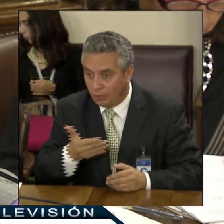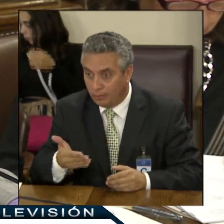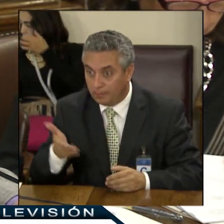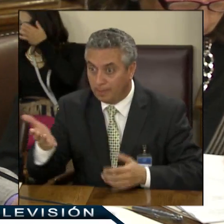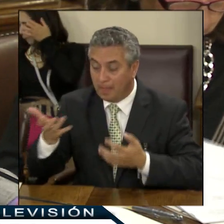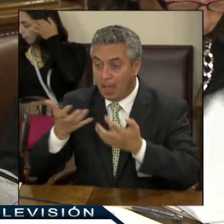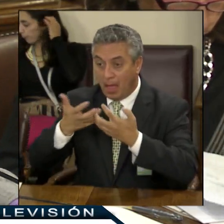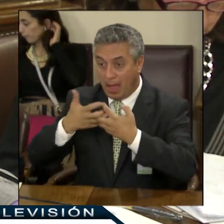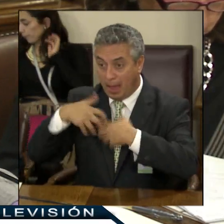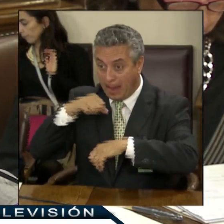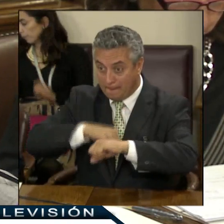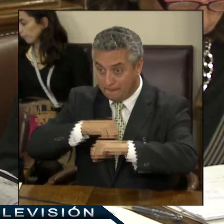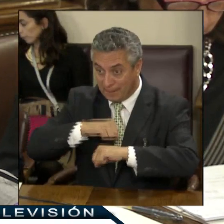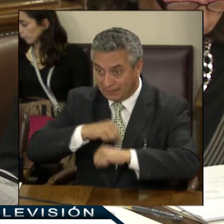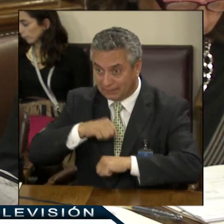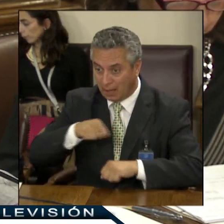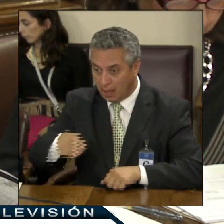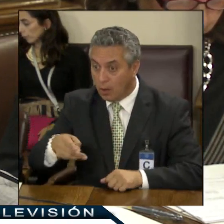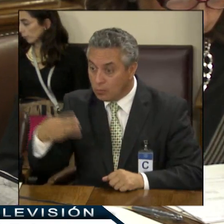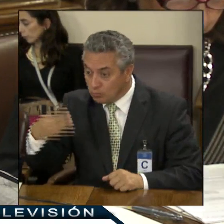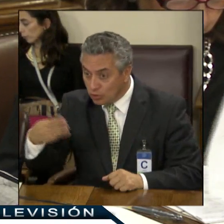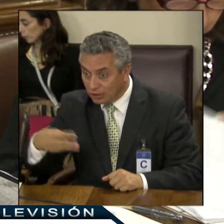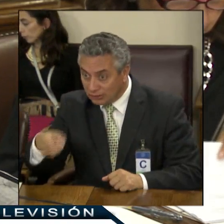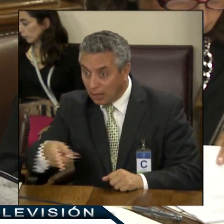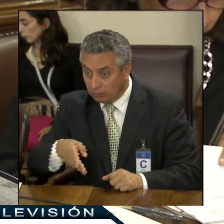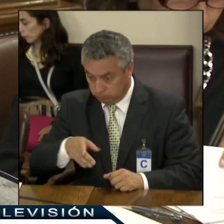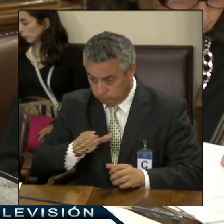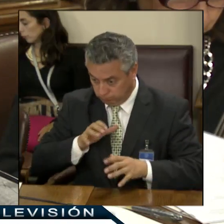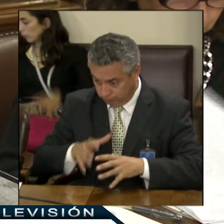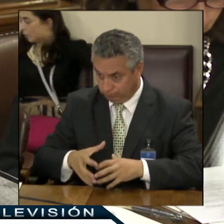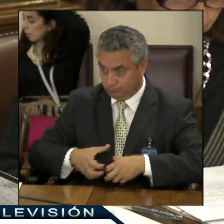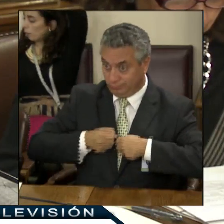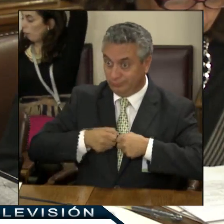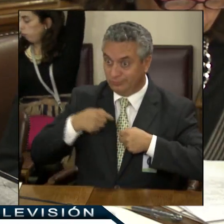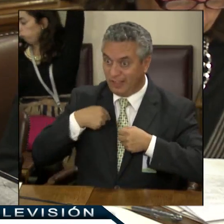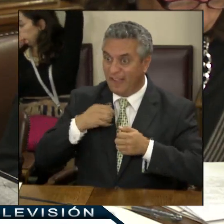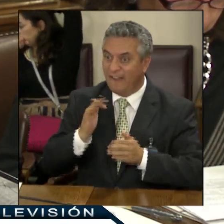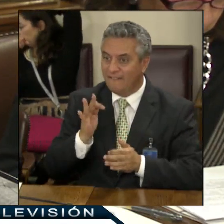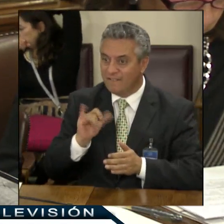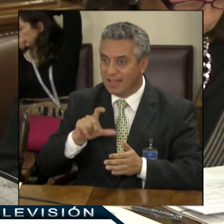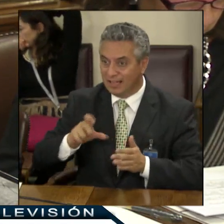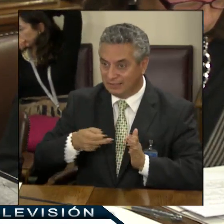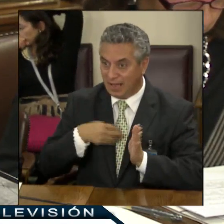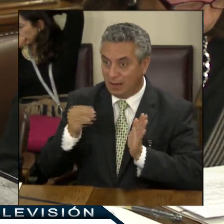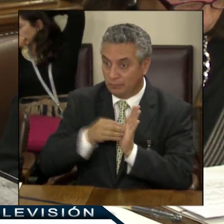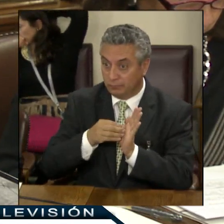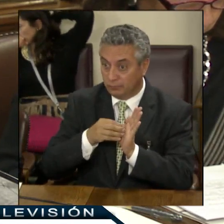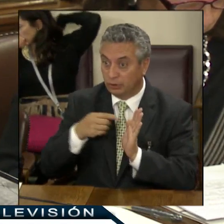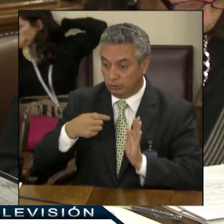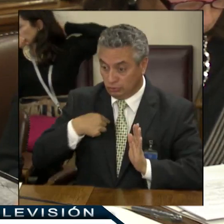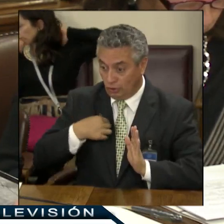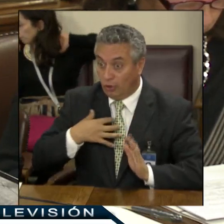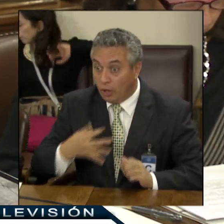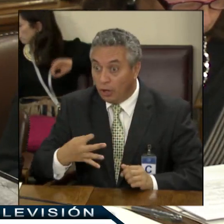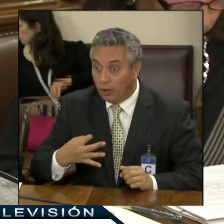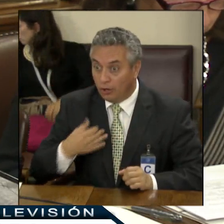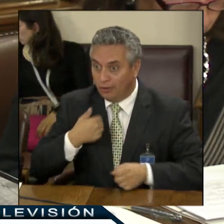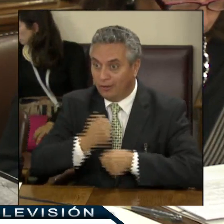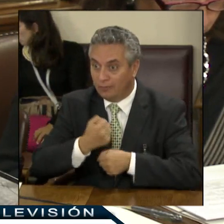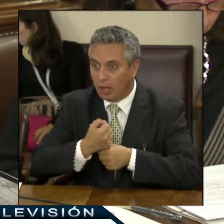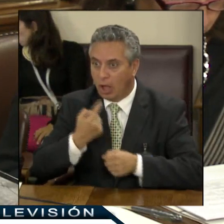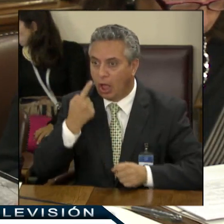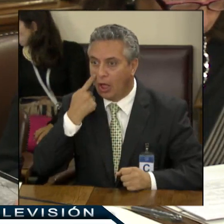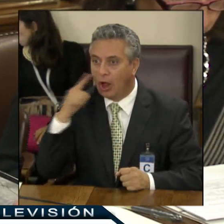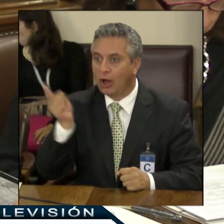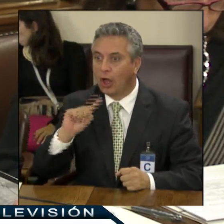empresas que adjudican los municipios para la aplicación de la ficha ya no tienen la experiencia ni conocen los territorios